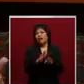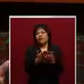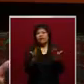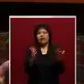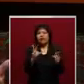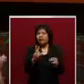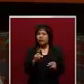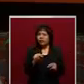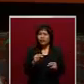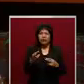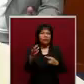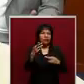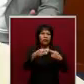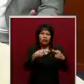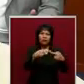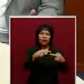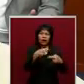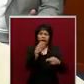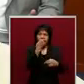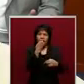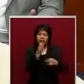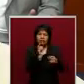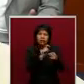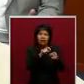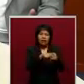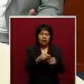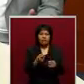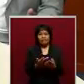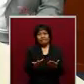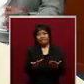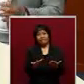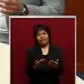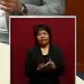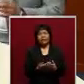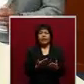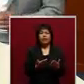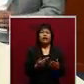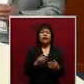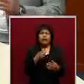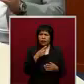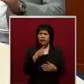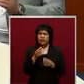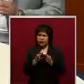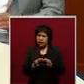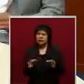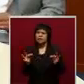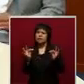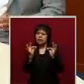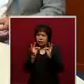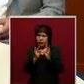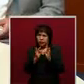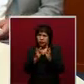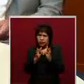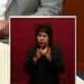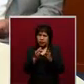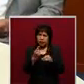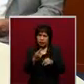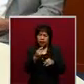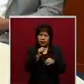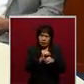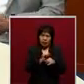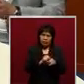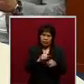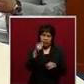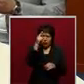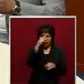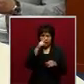Exactamente. Y no tiene mucho caso limpiarlas. Entonces es vital esta semana de consejo técnico justo para esta adaptabilidad. Exactamente,